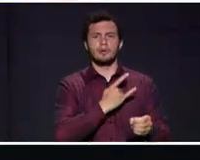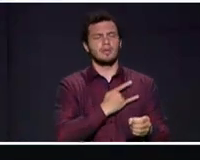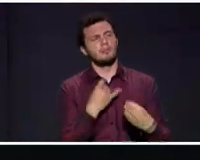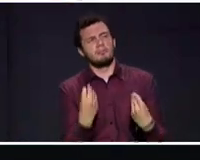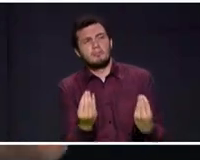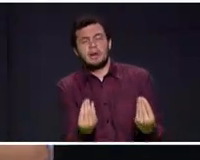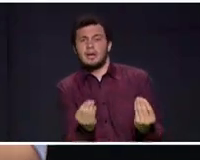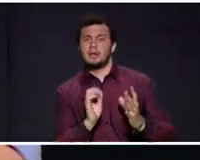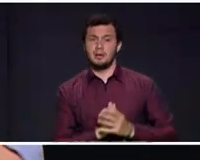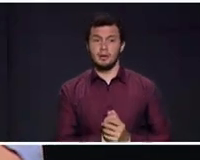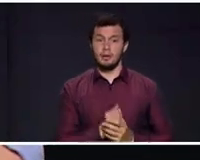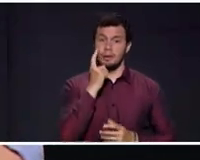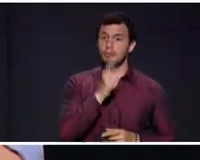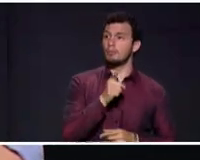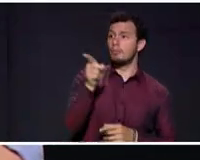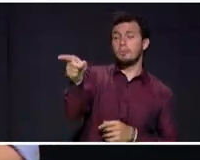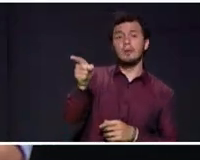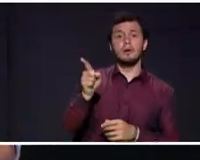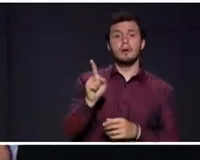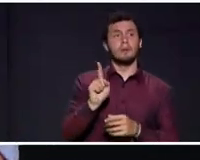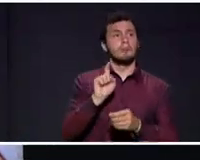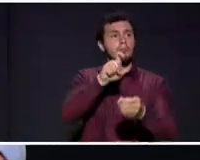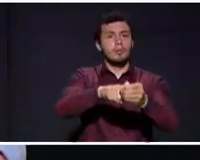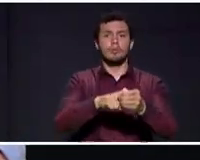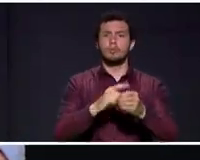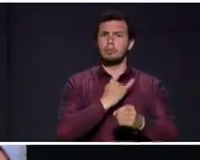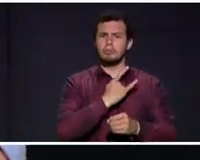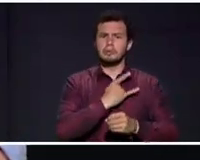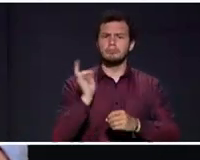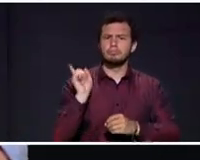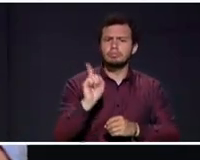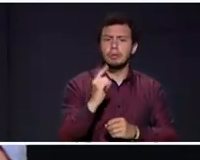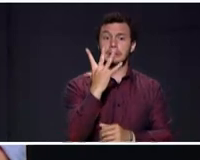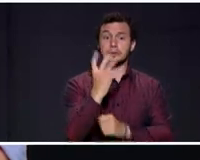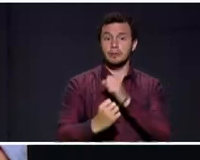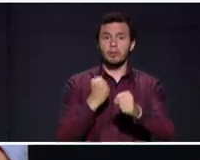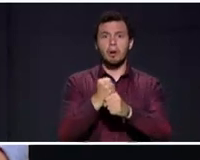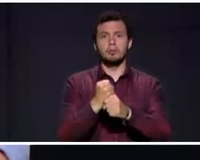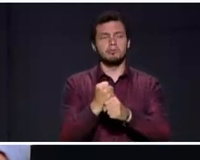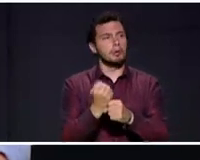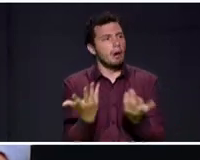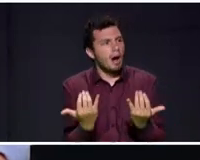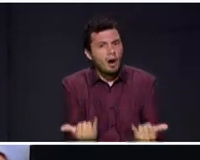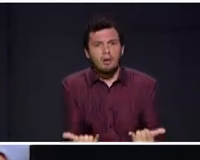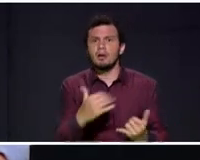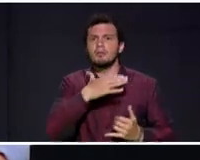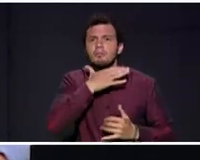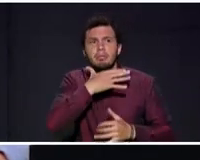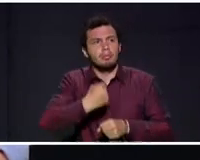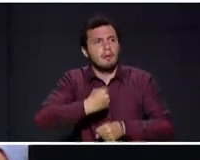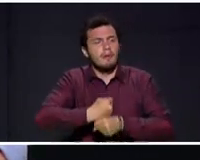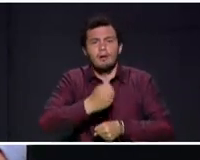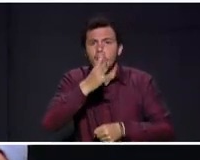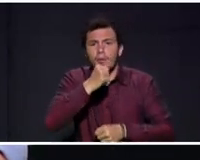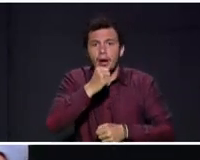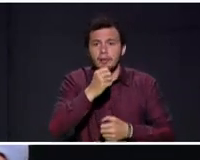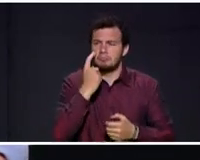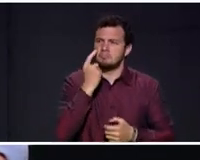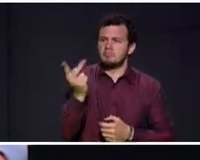abdique a que él fue a la universidad cinco años y ya está varado en un problema muy grave lo que tenemos que preocuparnos nosotros